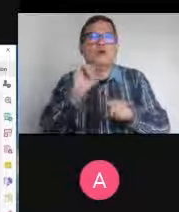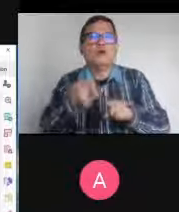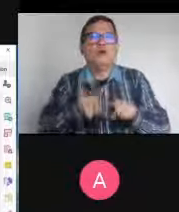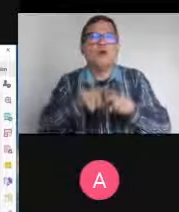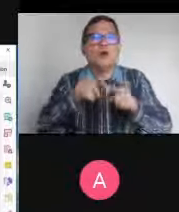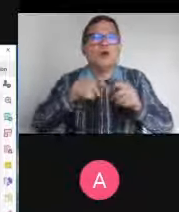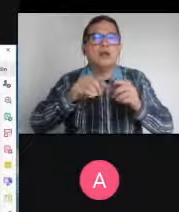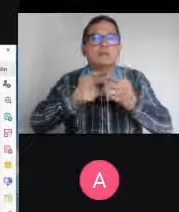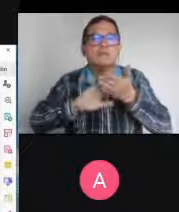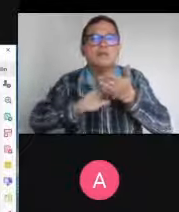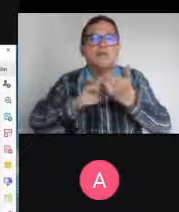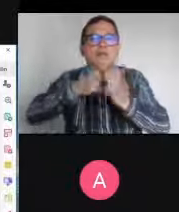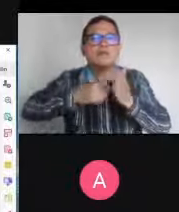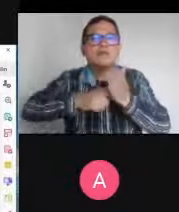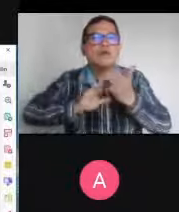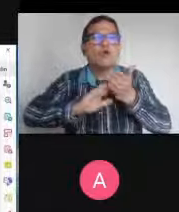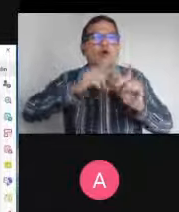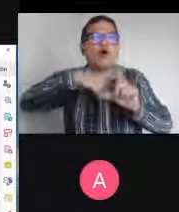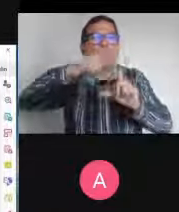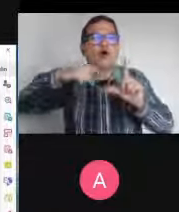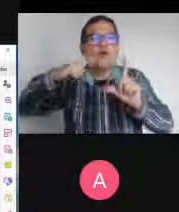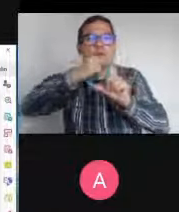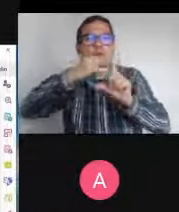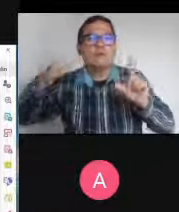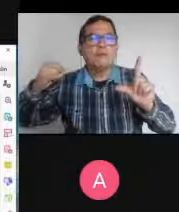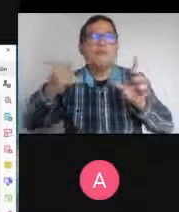que realizaremos el día de hoy?